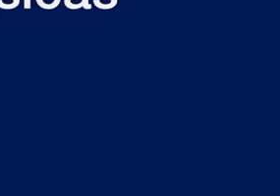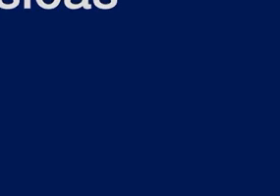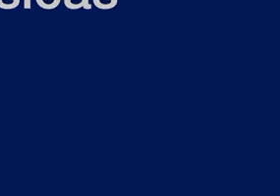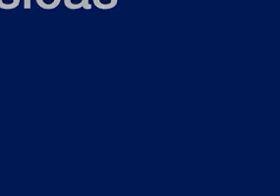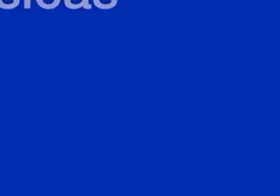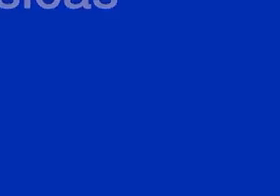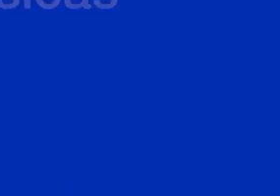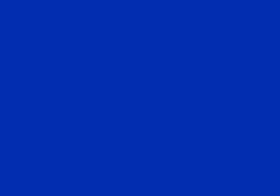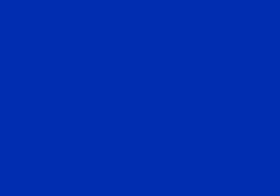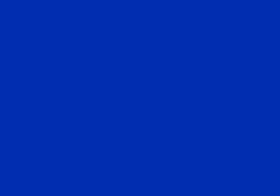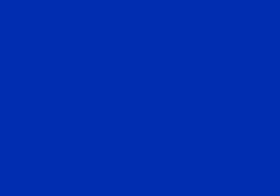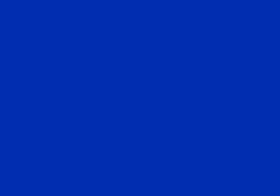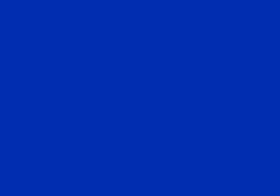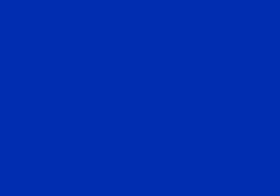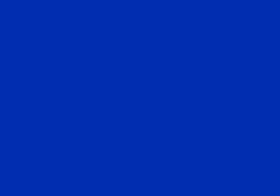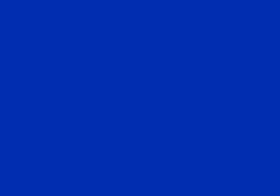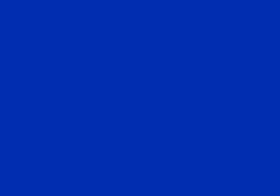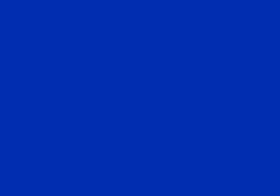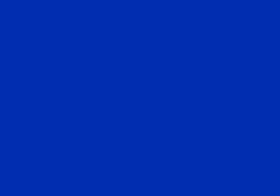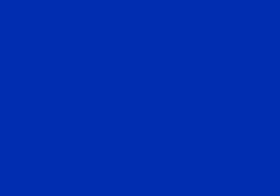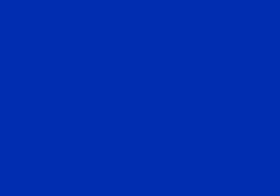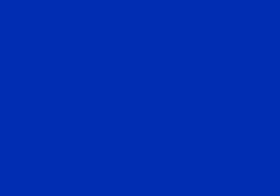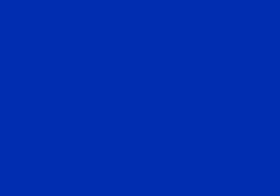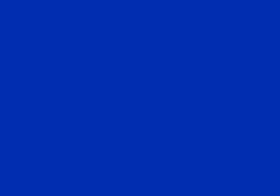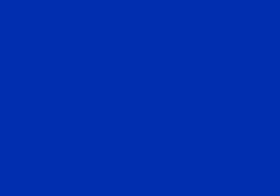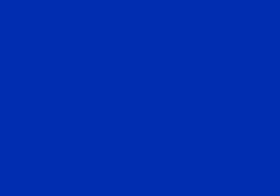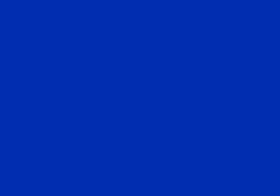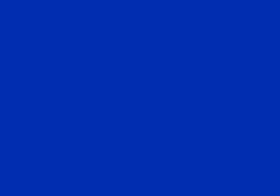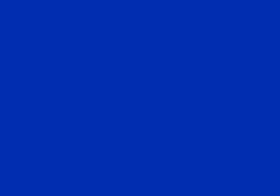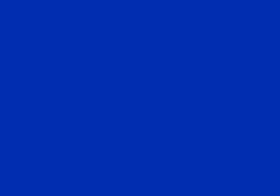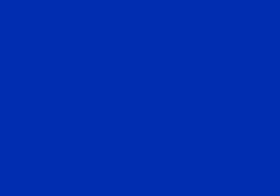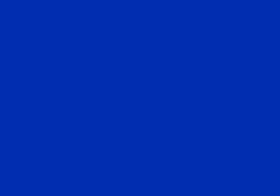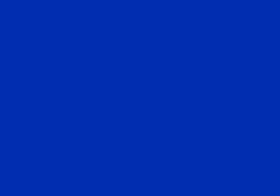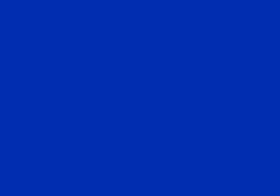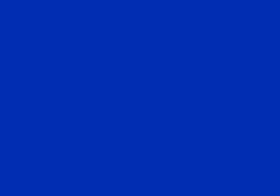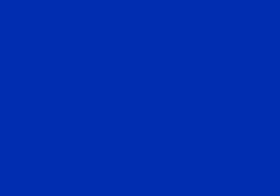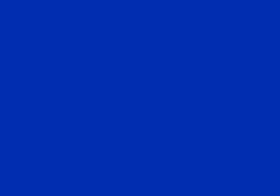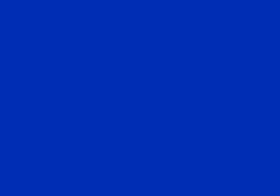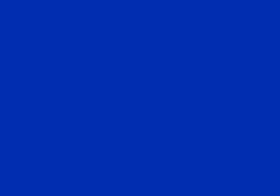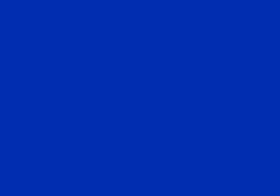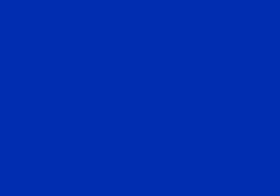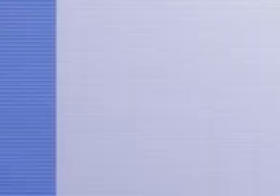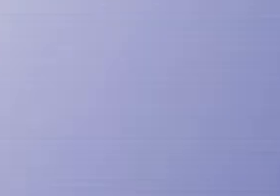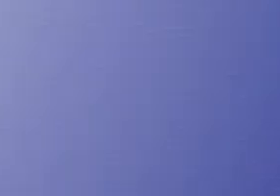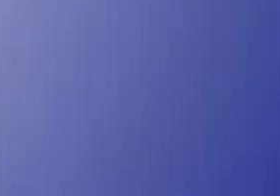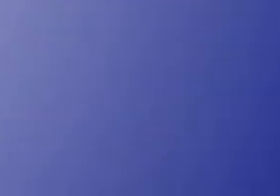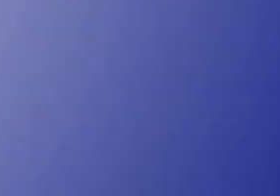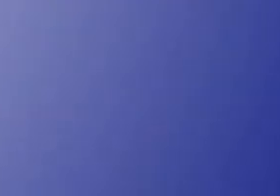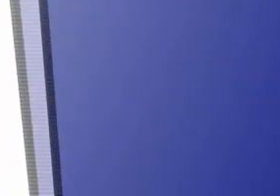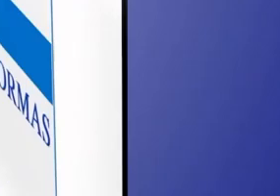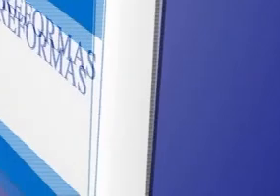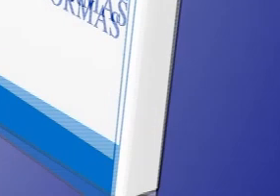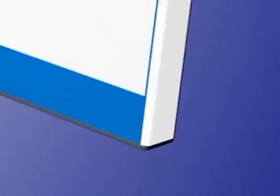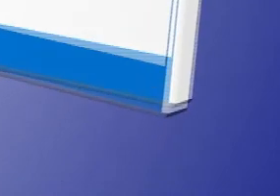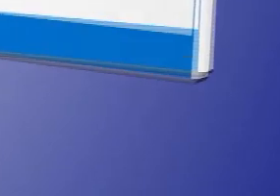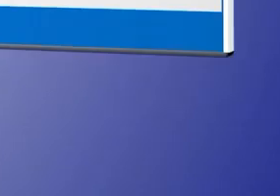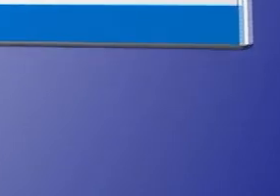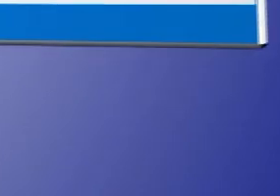las condiciones básicas para su promoción, protección, recuperación y rehabilitación.